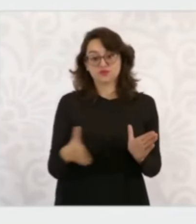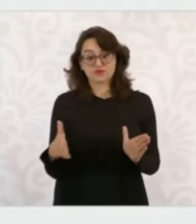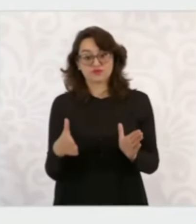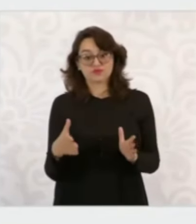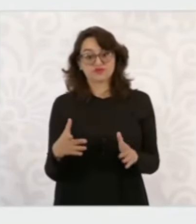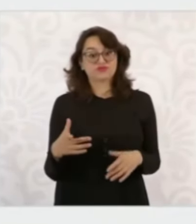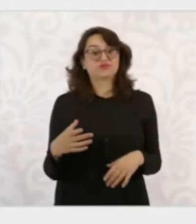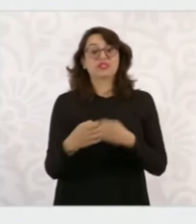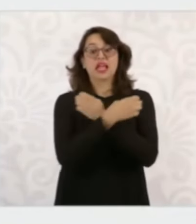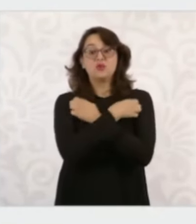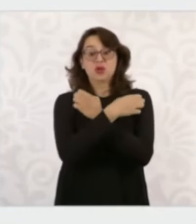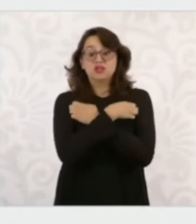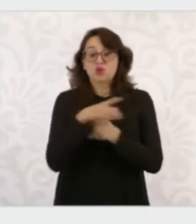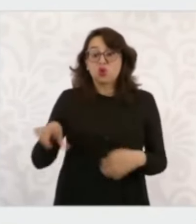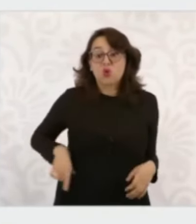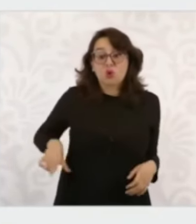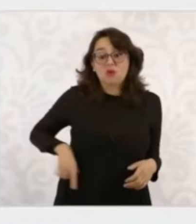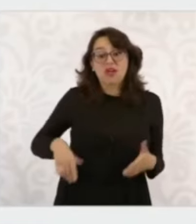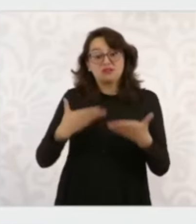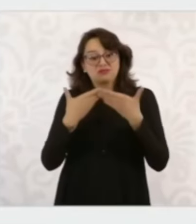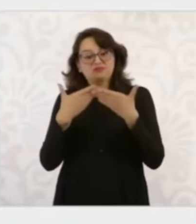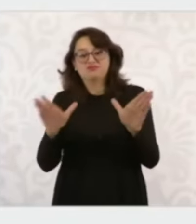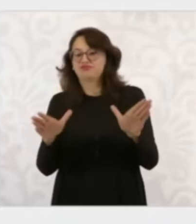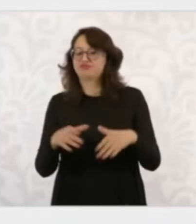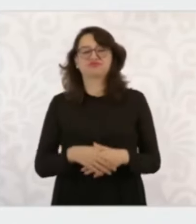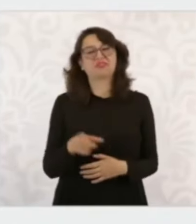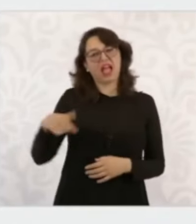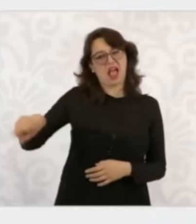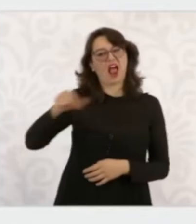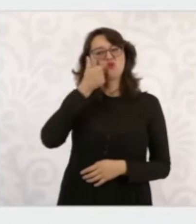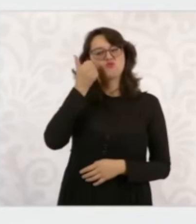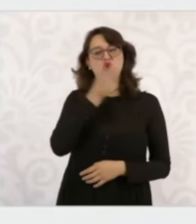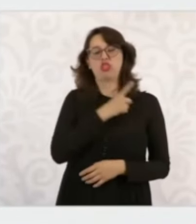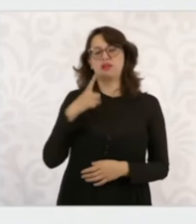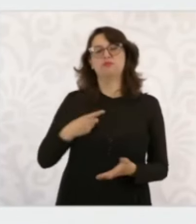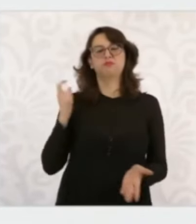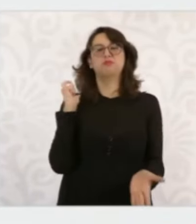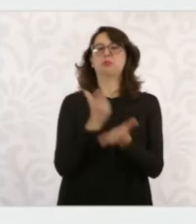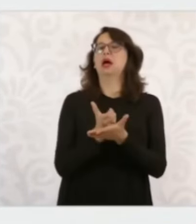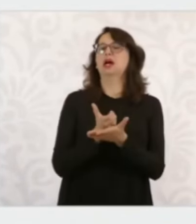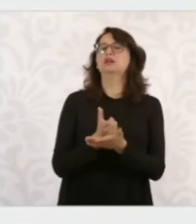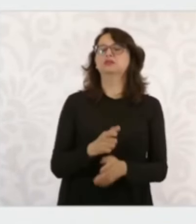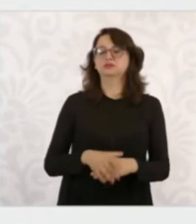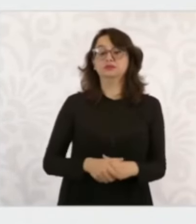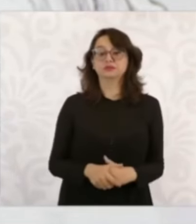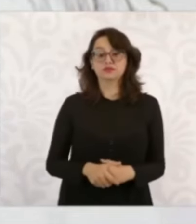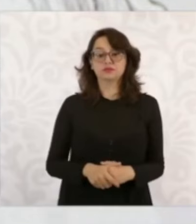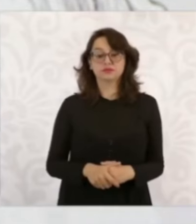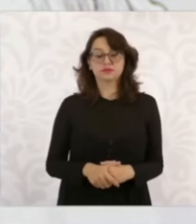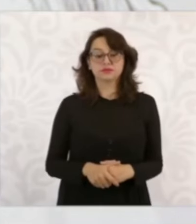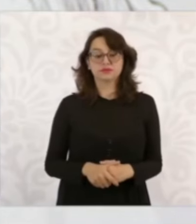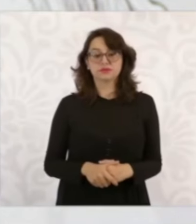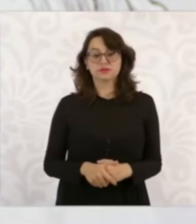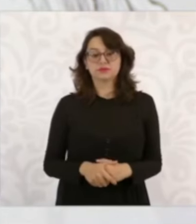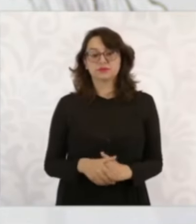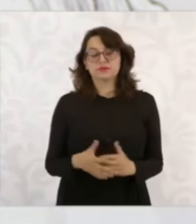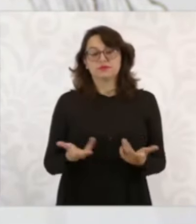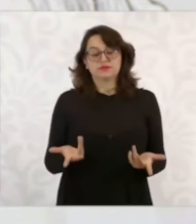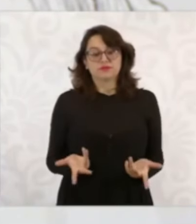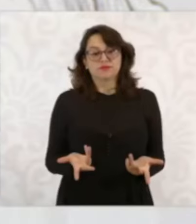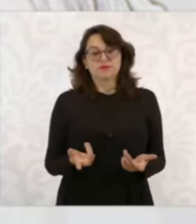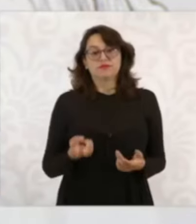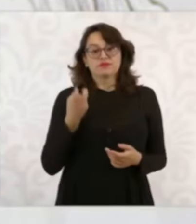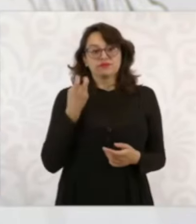le costaba demasiado al Estado y el estudiante también tenía que aportar, o las familias tenían que aportar. En aquella